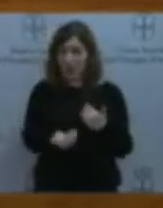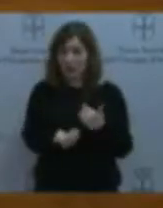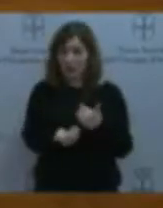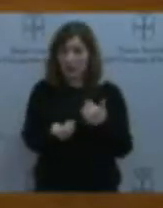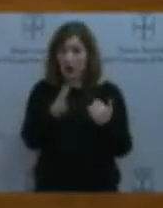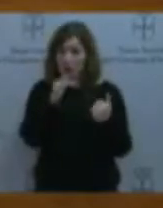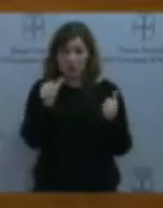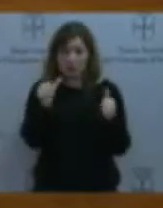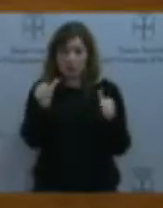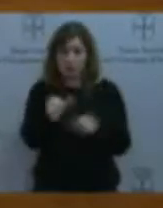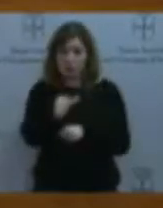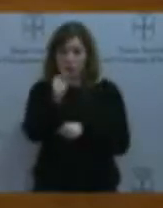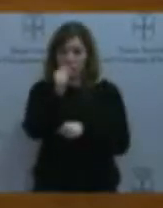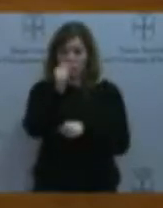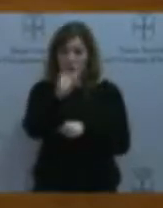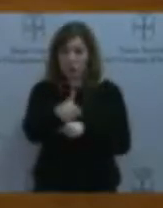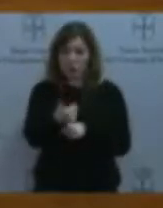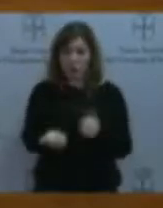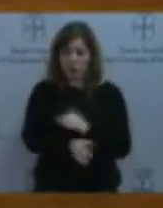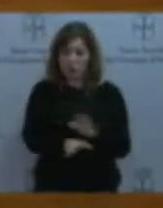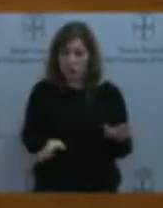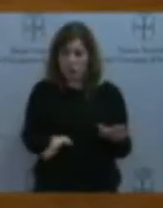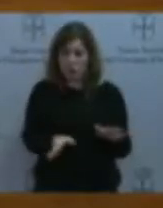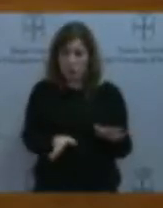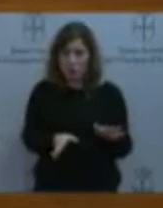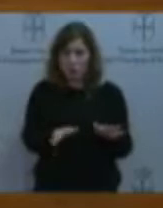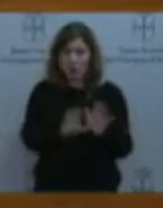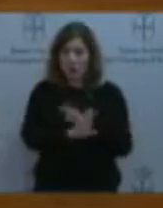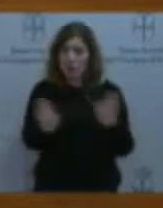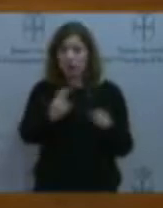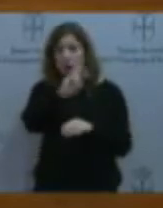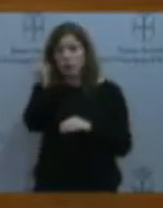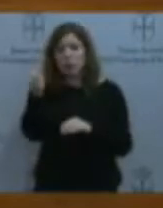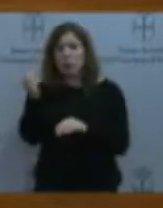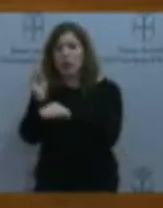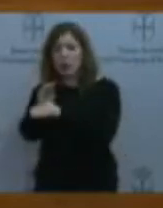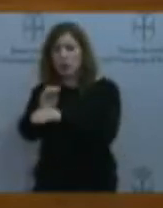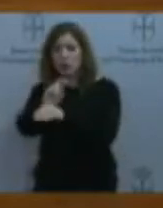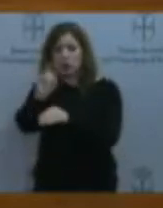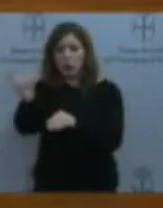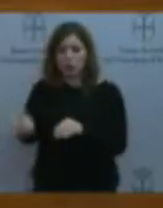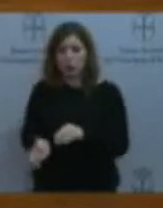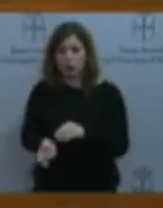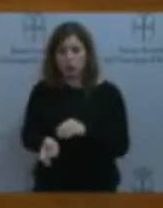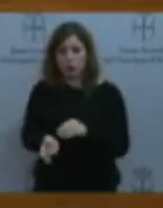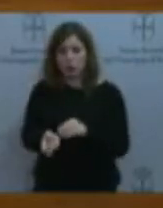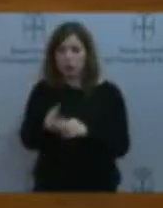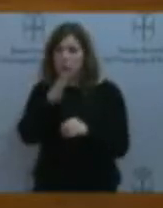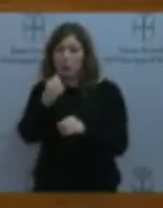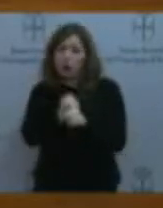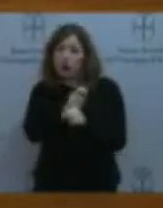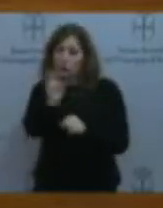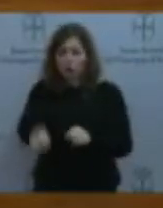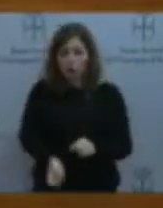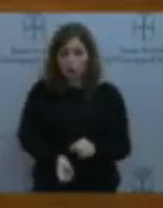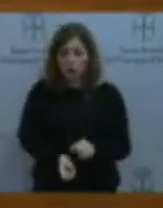decrecientes y ahora se han convertido casi en una gota de agua. Nada más. Otras tienen ayudas por otras actividades.